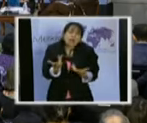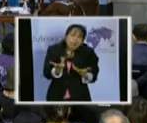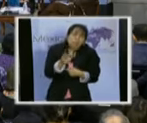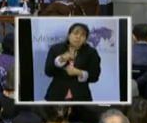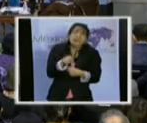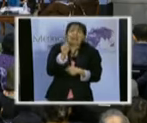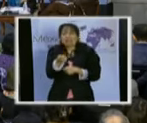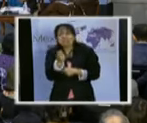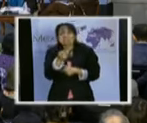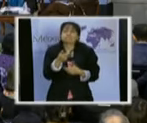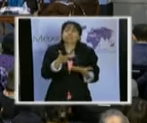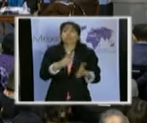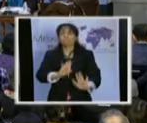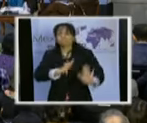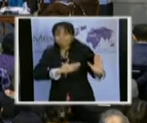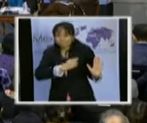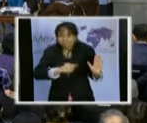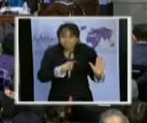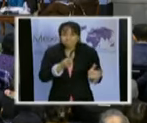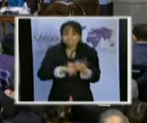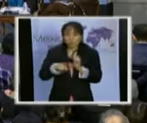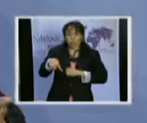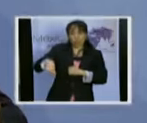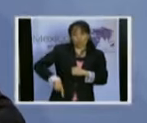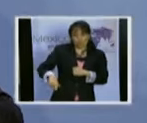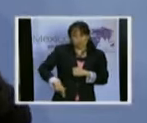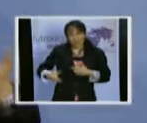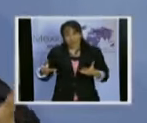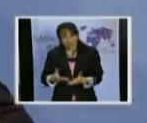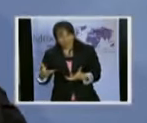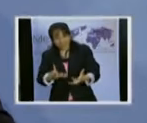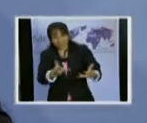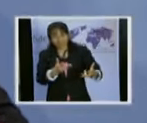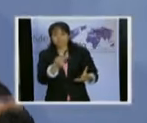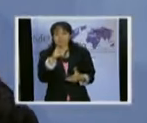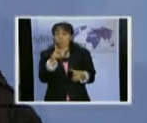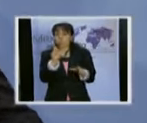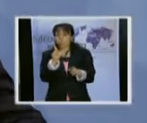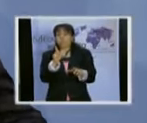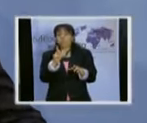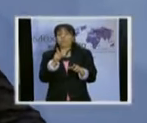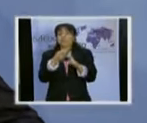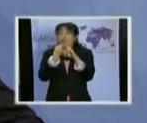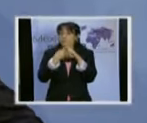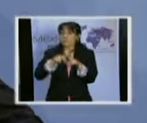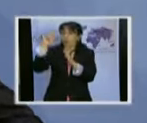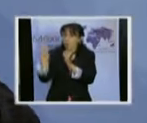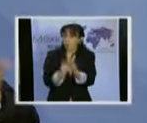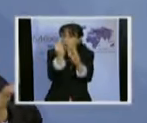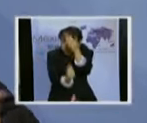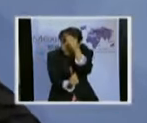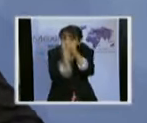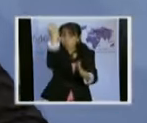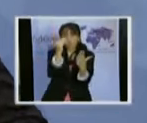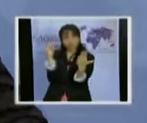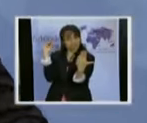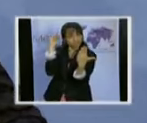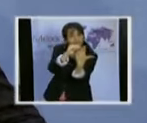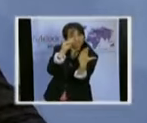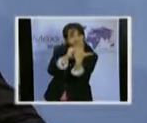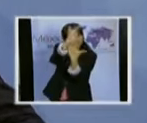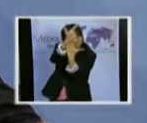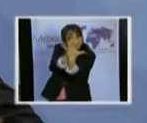nuestros gobiernos, y cada vez que se negocia una nueva agenda estamos en riesgo de que eso se vuelva para atrás, no solo de